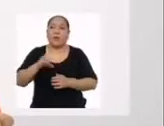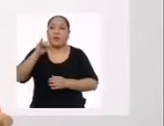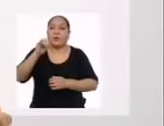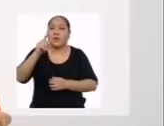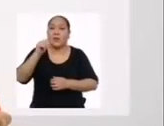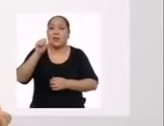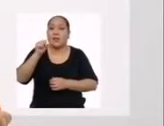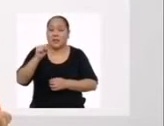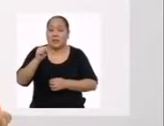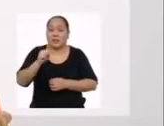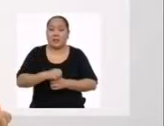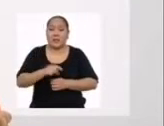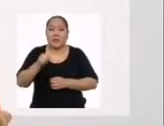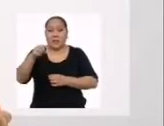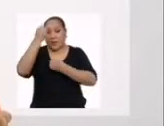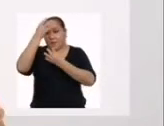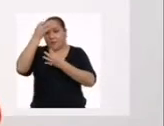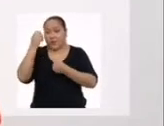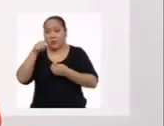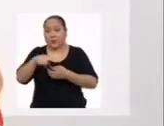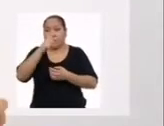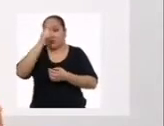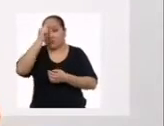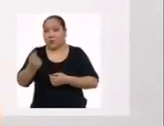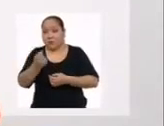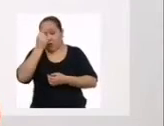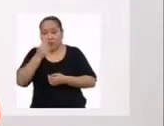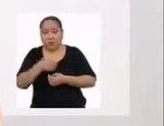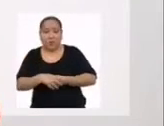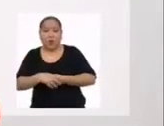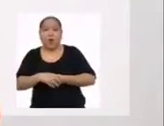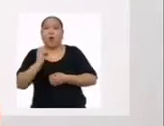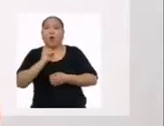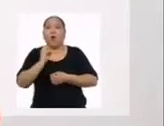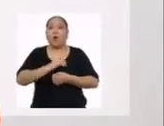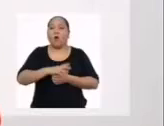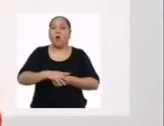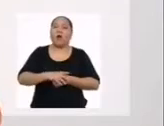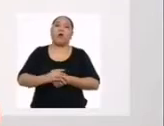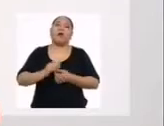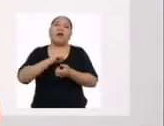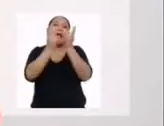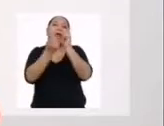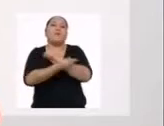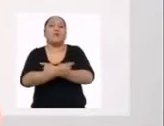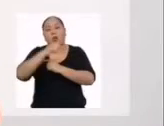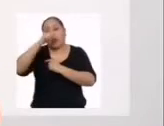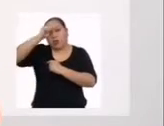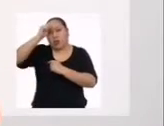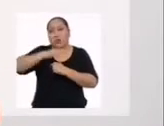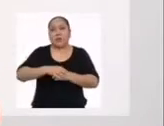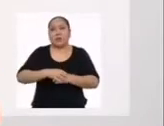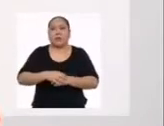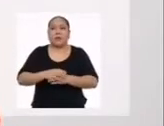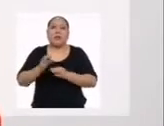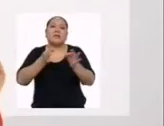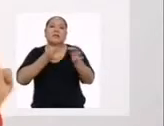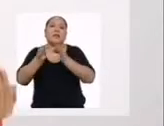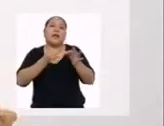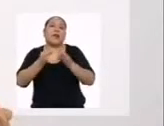de información que tienen cierto reconocimiento o la reformulación de teorías, que implica explicarlas con otras